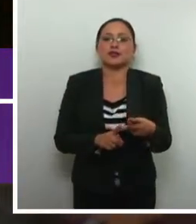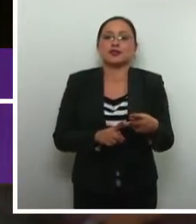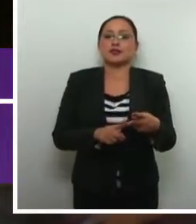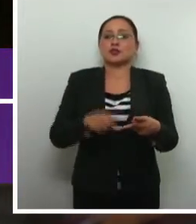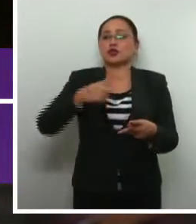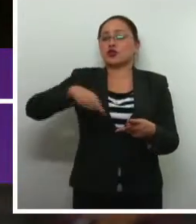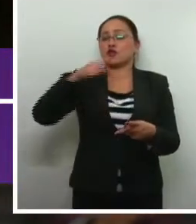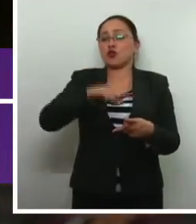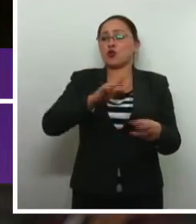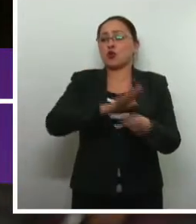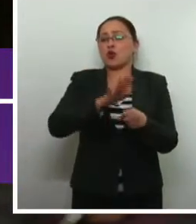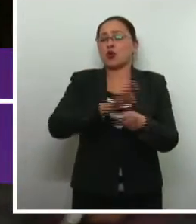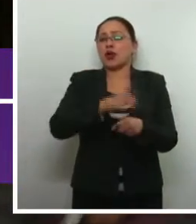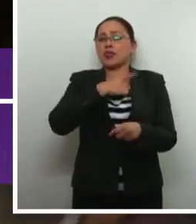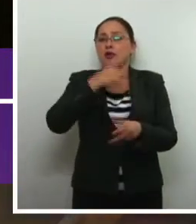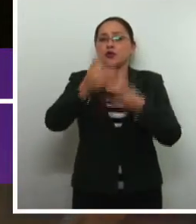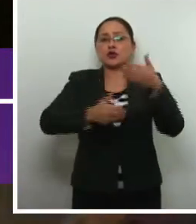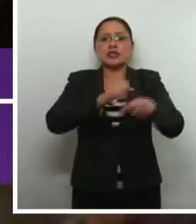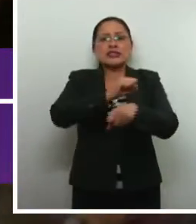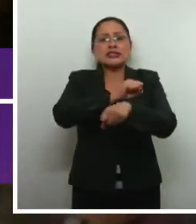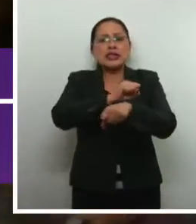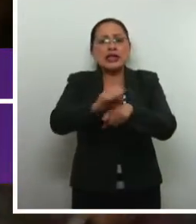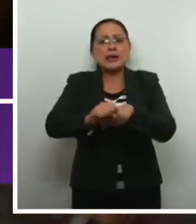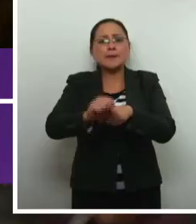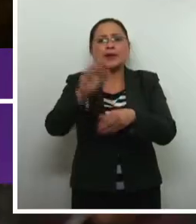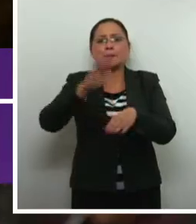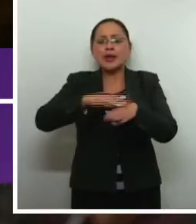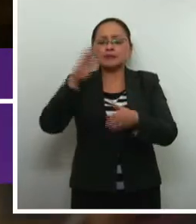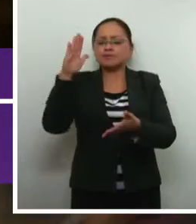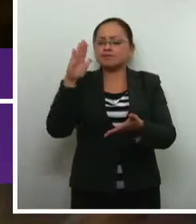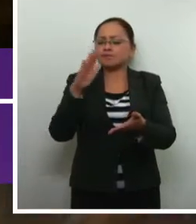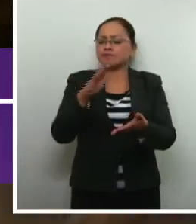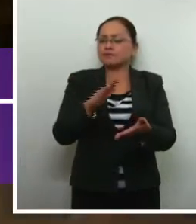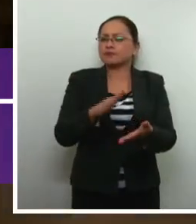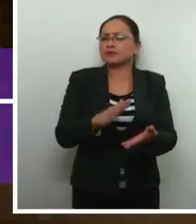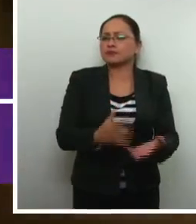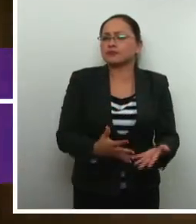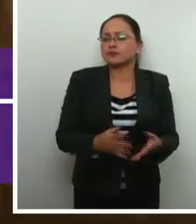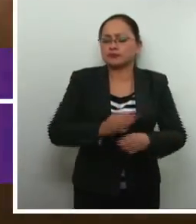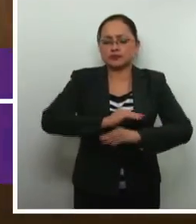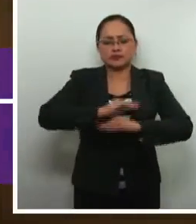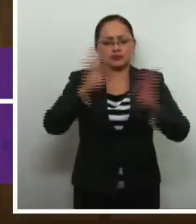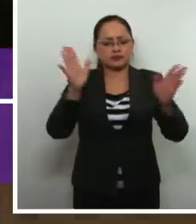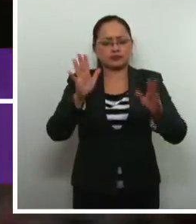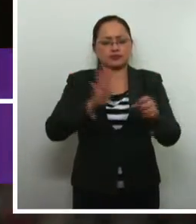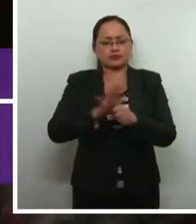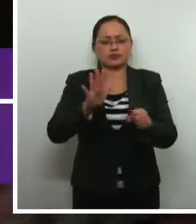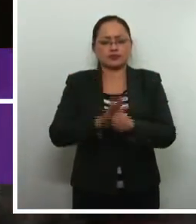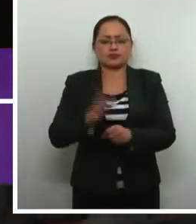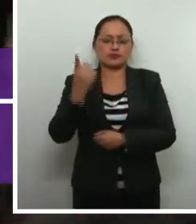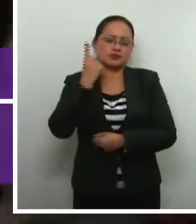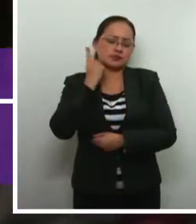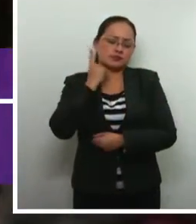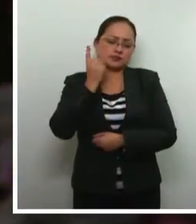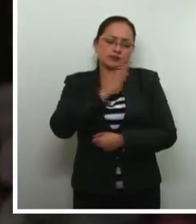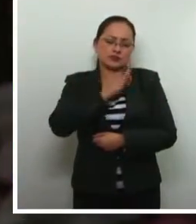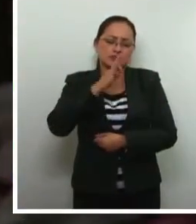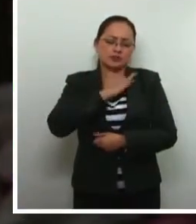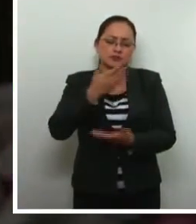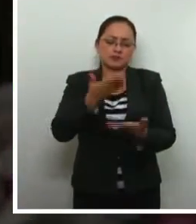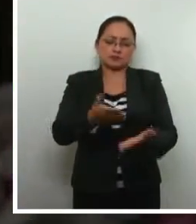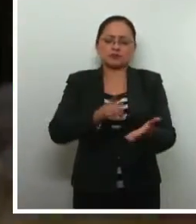en simplificar procedimientos. Obviamente, cualquier diputado tiene el